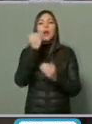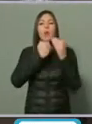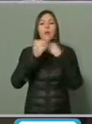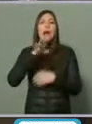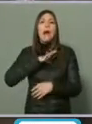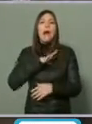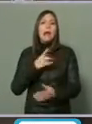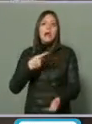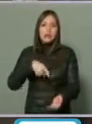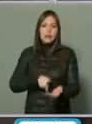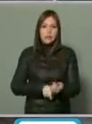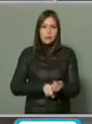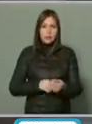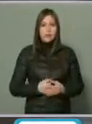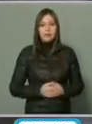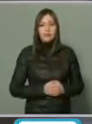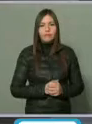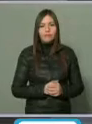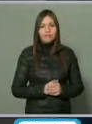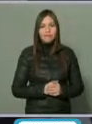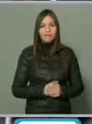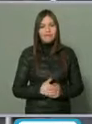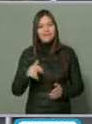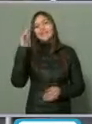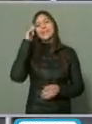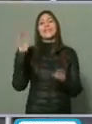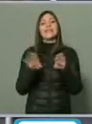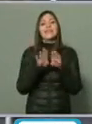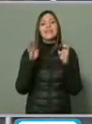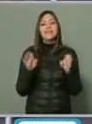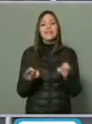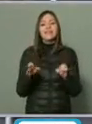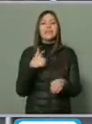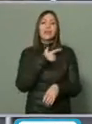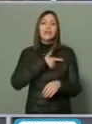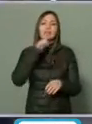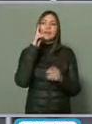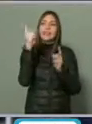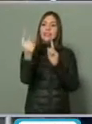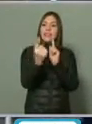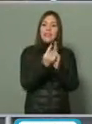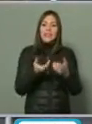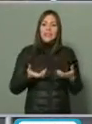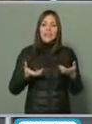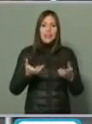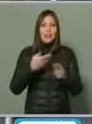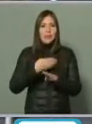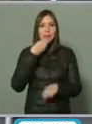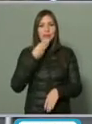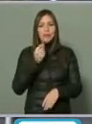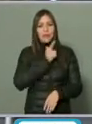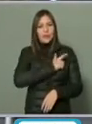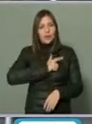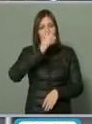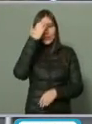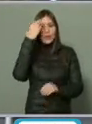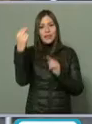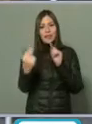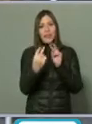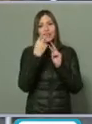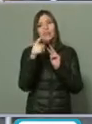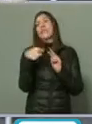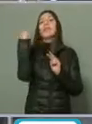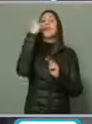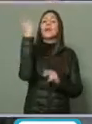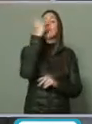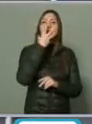vienen. Hola, ¿cómo estás? Qué gusto encontrarte en la calle. Muy bien, mucho gusto de conocerte, estás muy guapa.